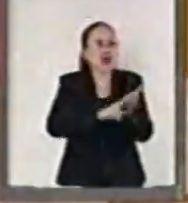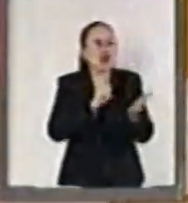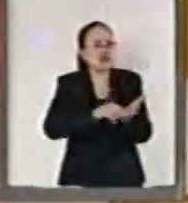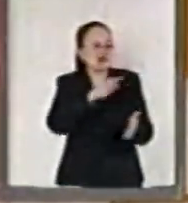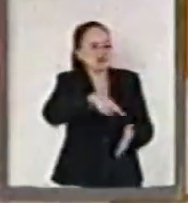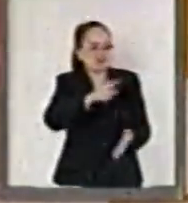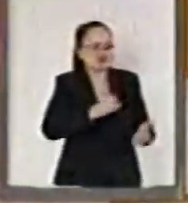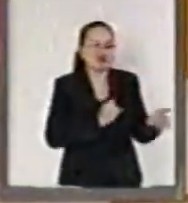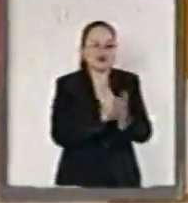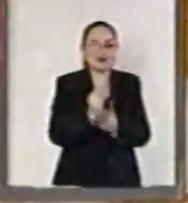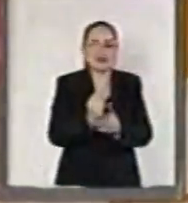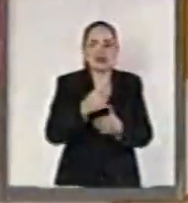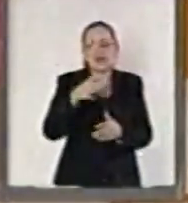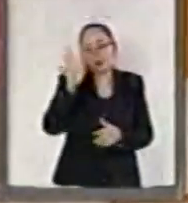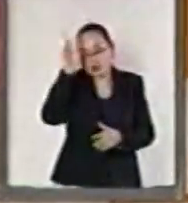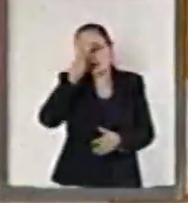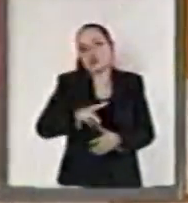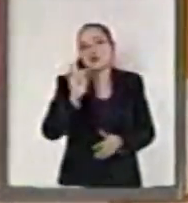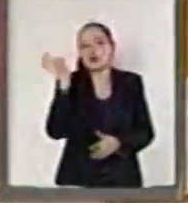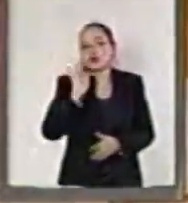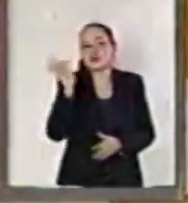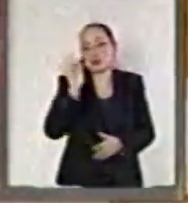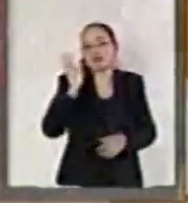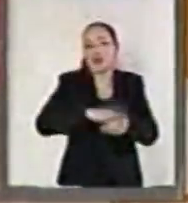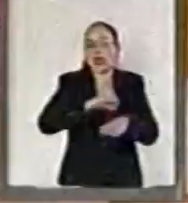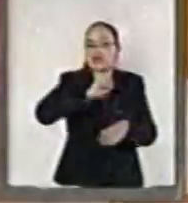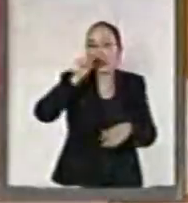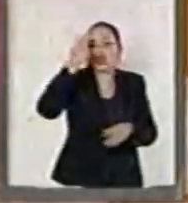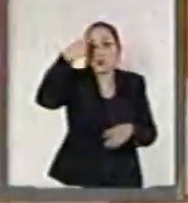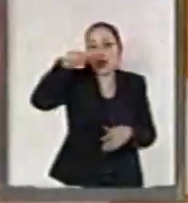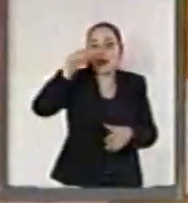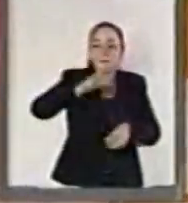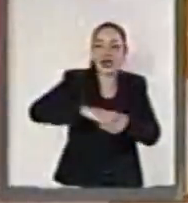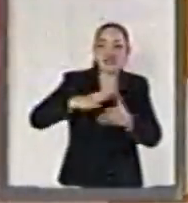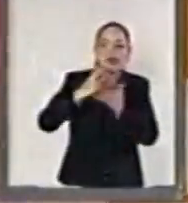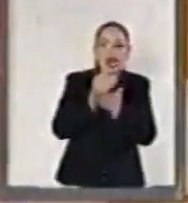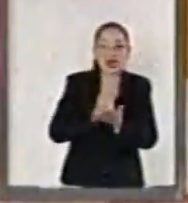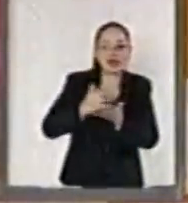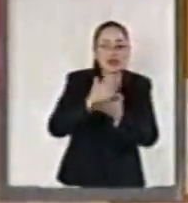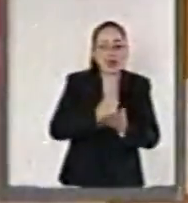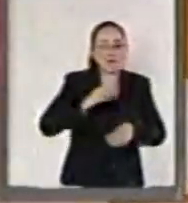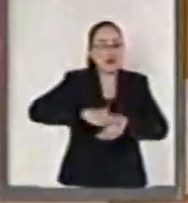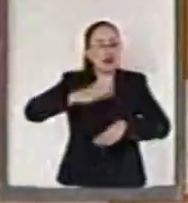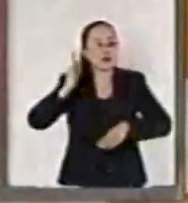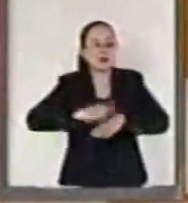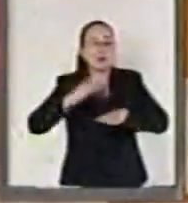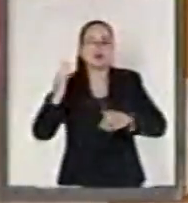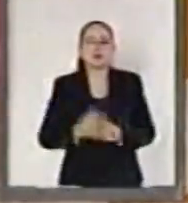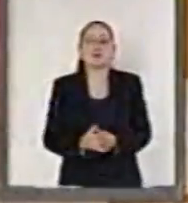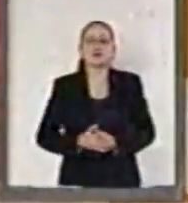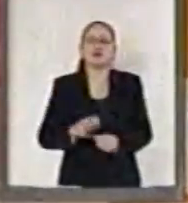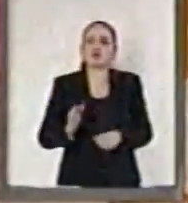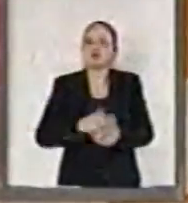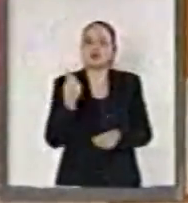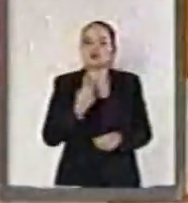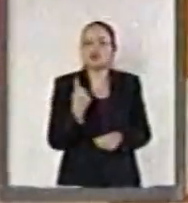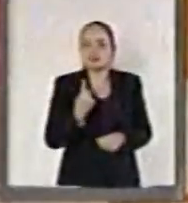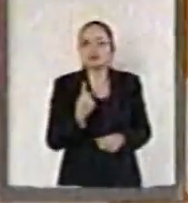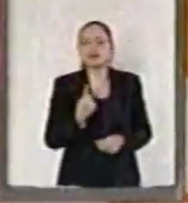ser más alto para obtener mayor ganancia, porque al final de cuentas están